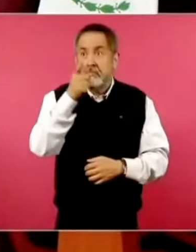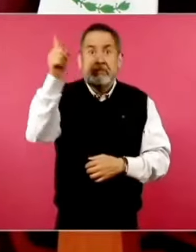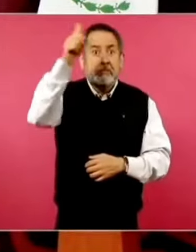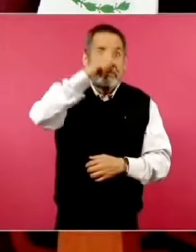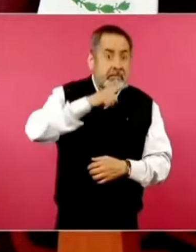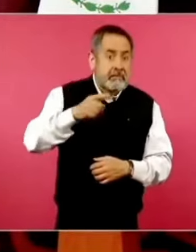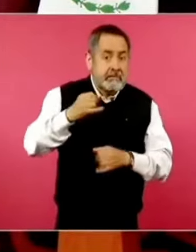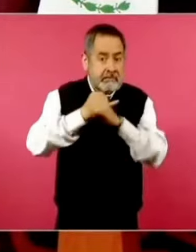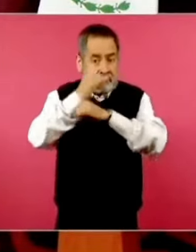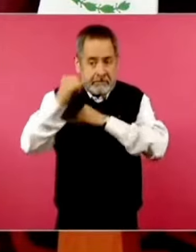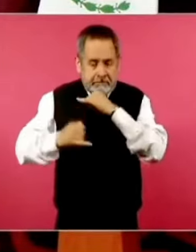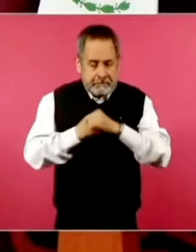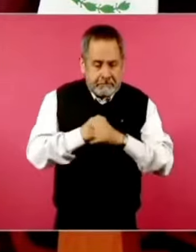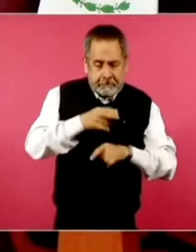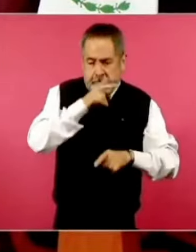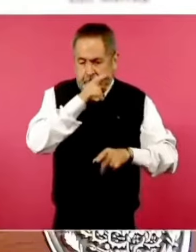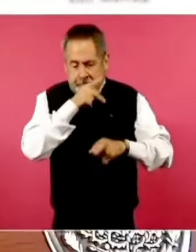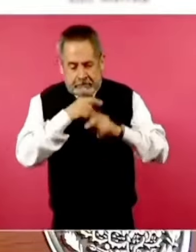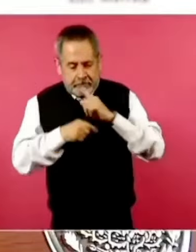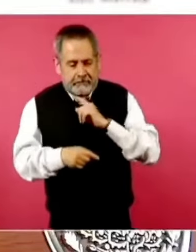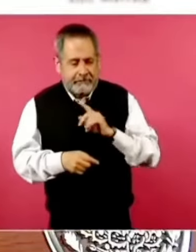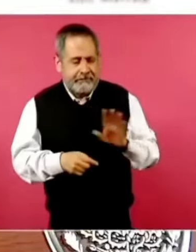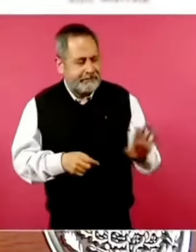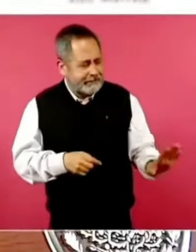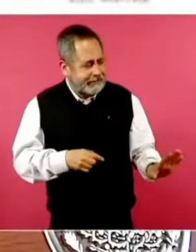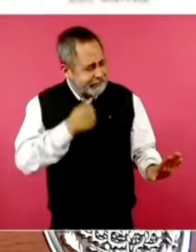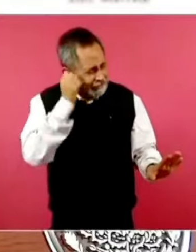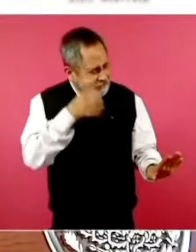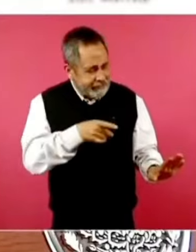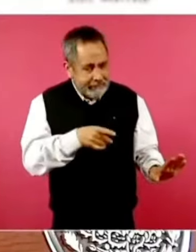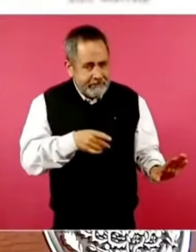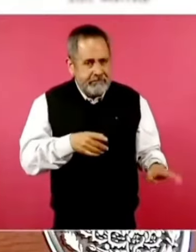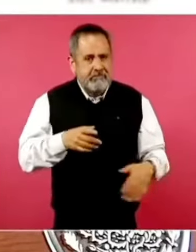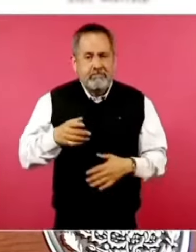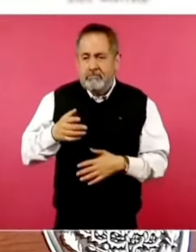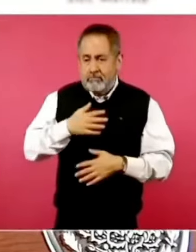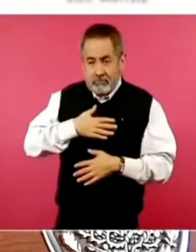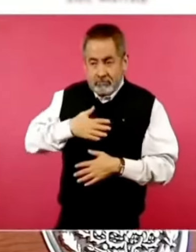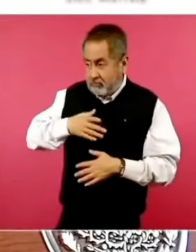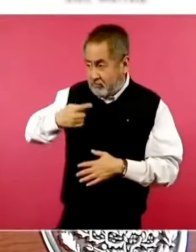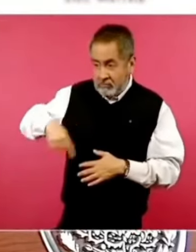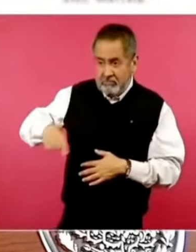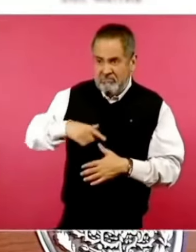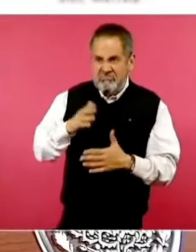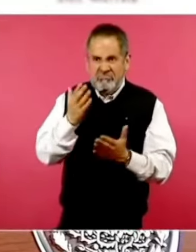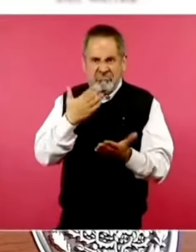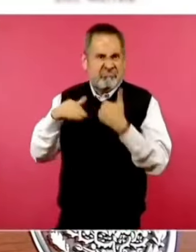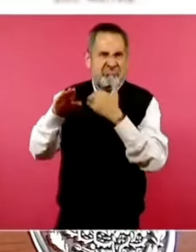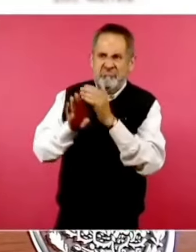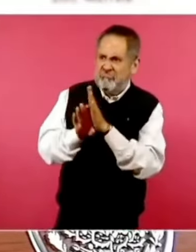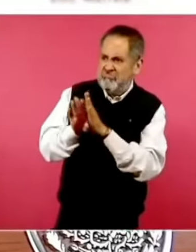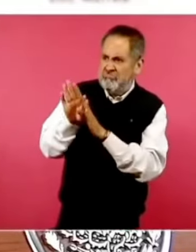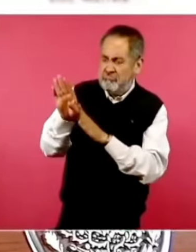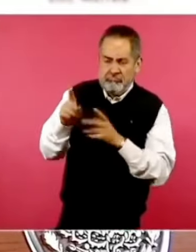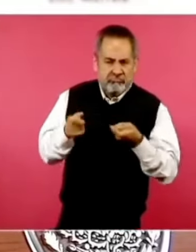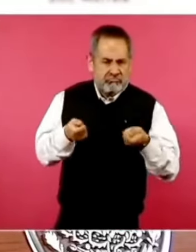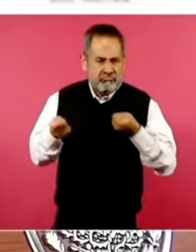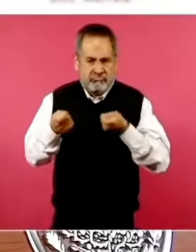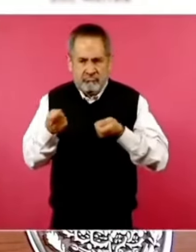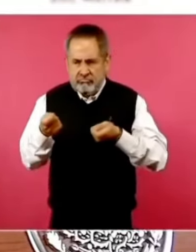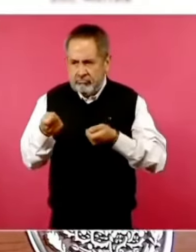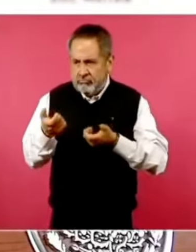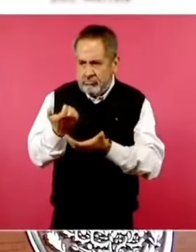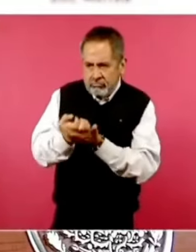mercados, se les olvida que si hemos tenido éxito en el manejo de la